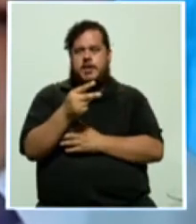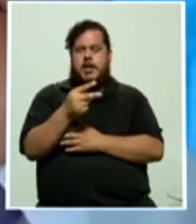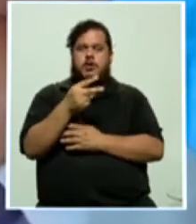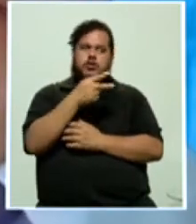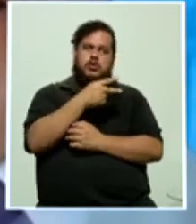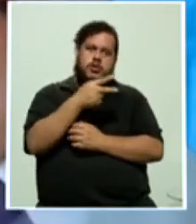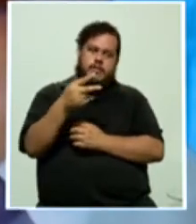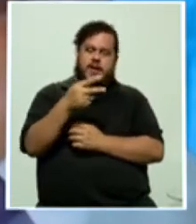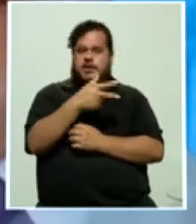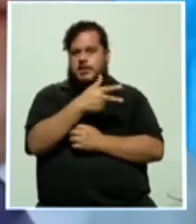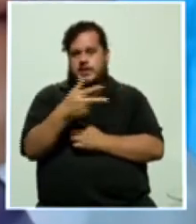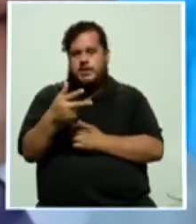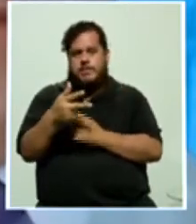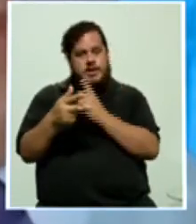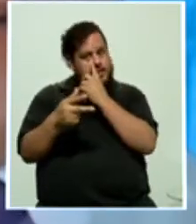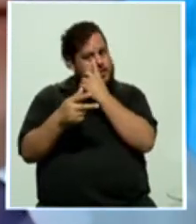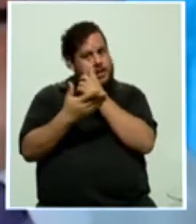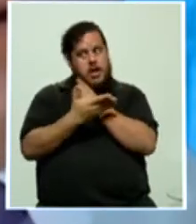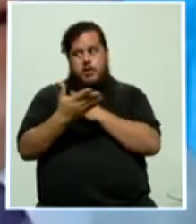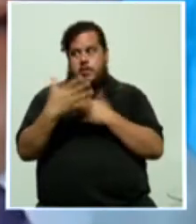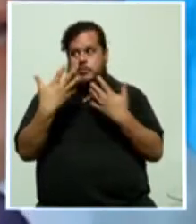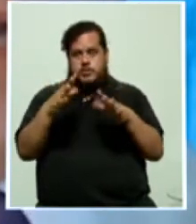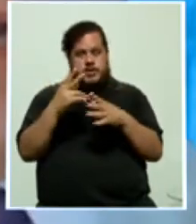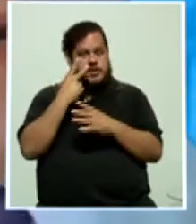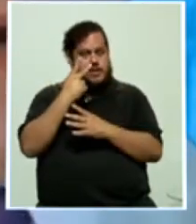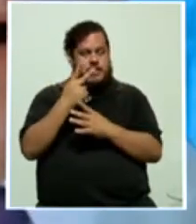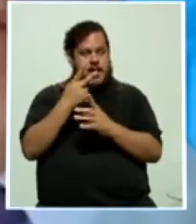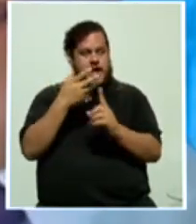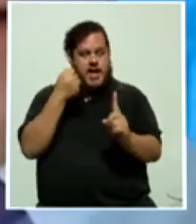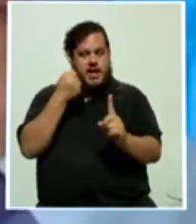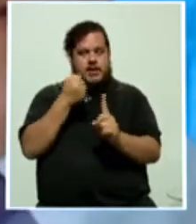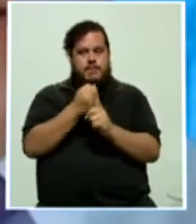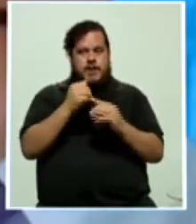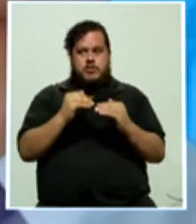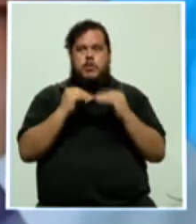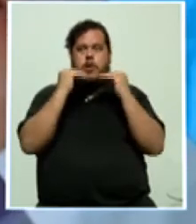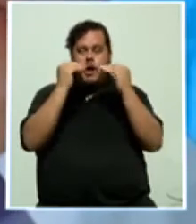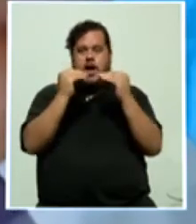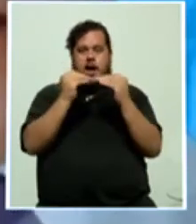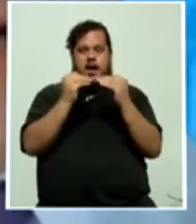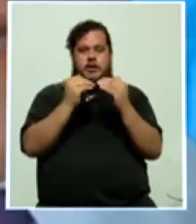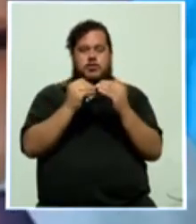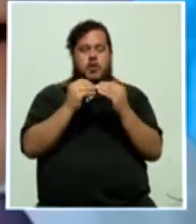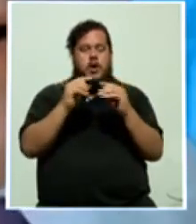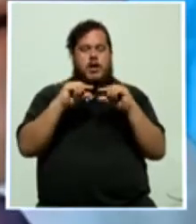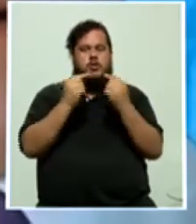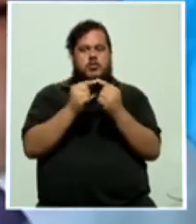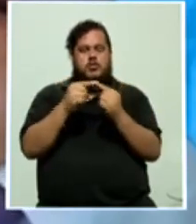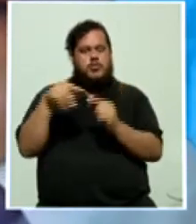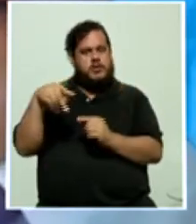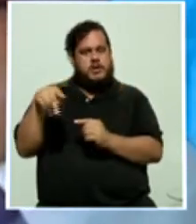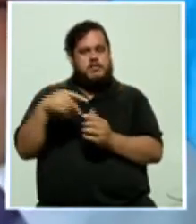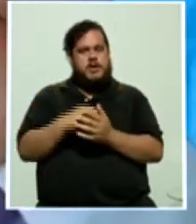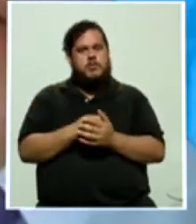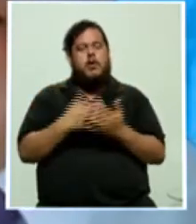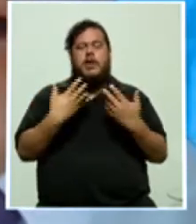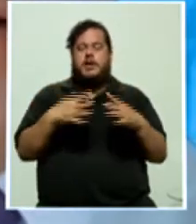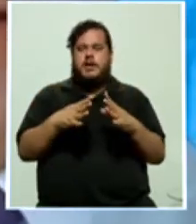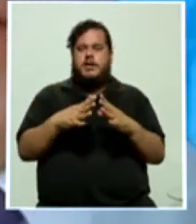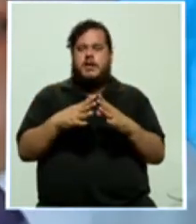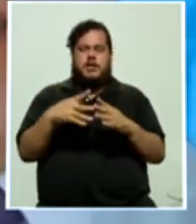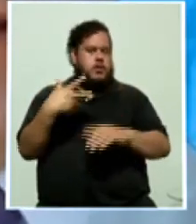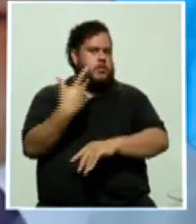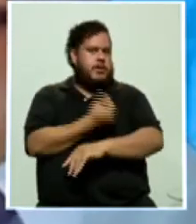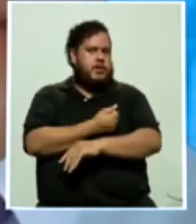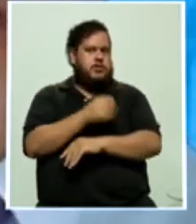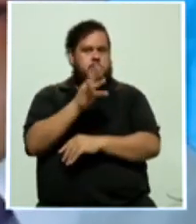semanas, cuando uno ya vea el impacto alto de la vacunación, particularmente en los grupos de riesgo, que ya han sido vacunados en